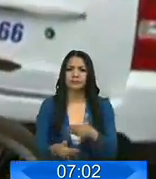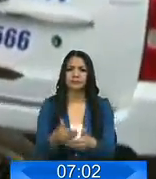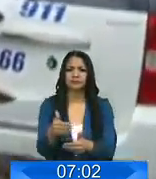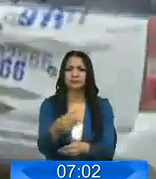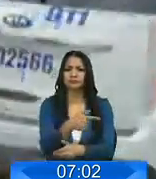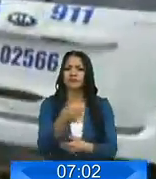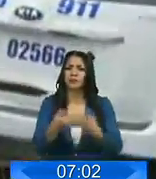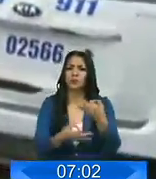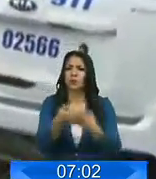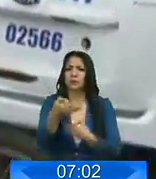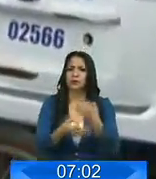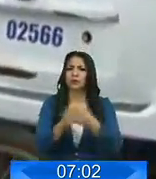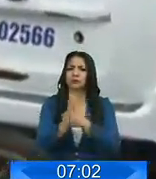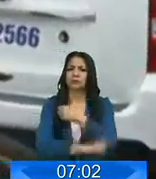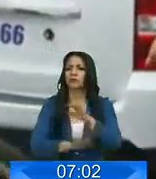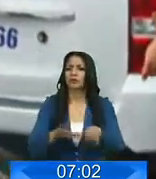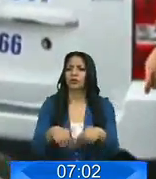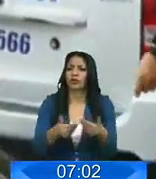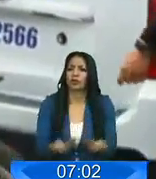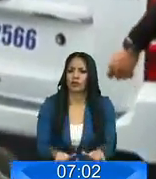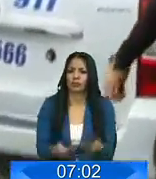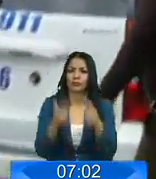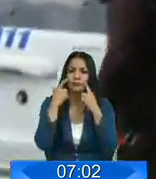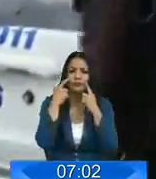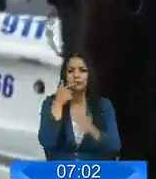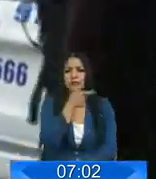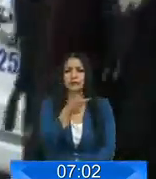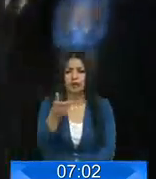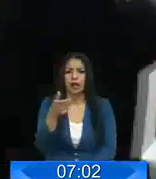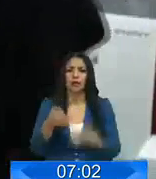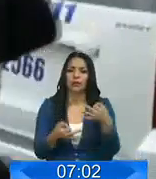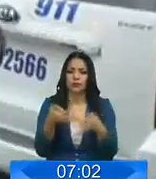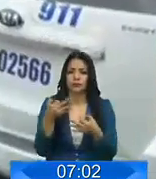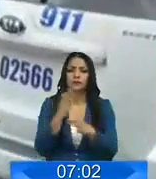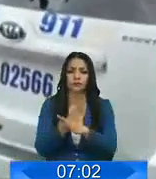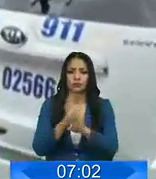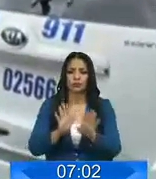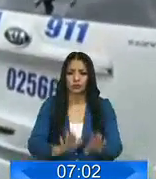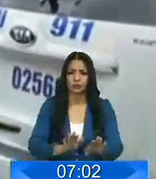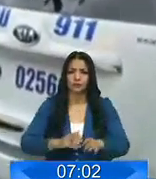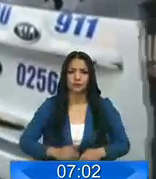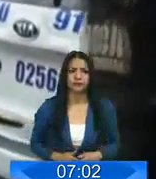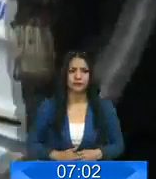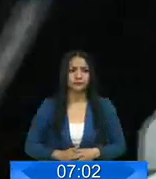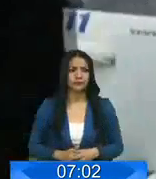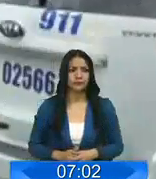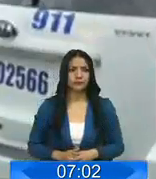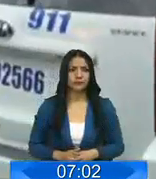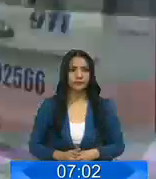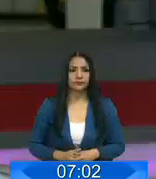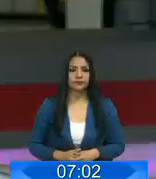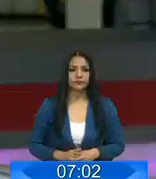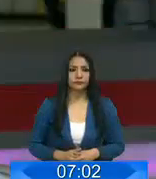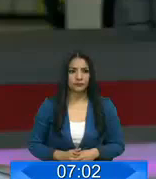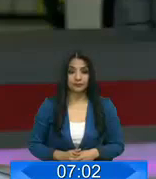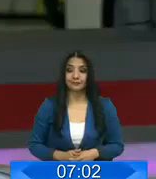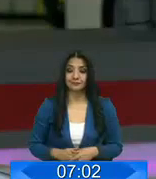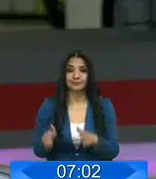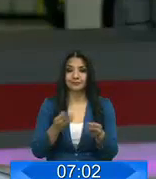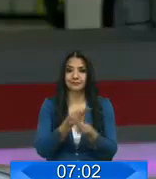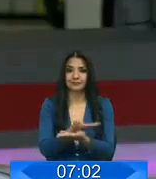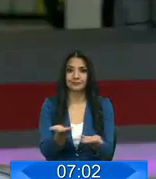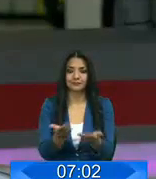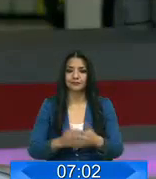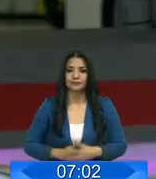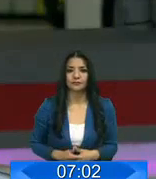legal de estos 5 ciudadanos ante el fiscal y juez de turno. Informó Charlie Pisa. Vamos a contarles que